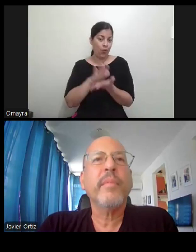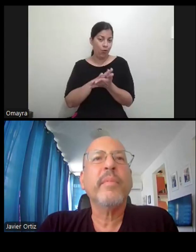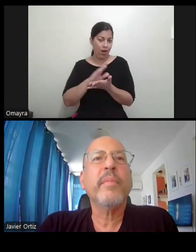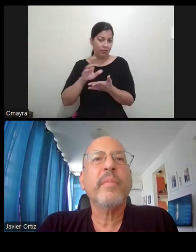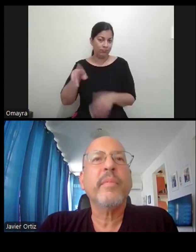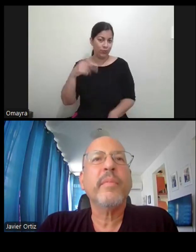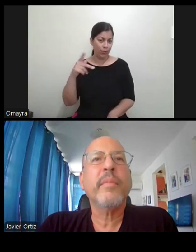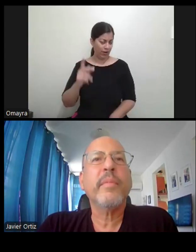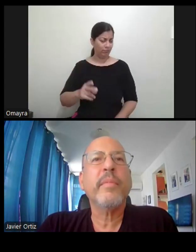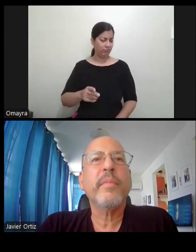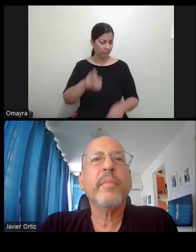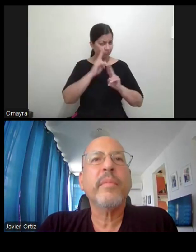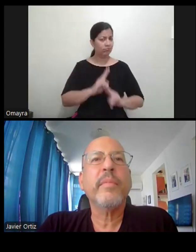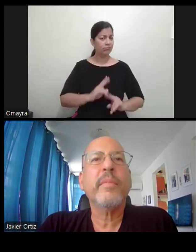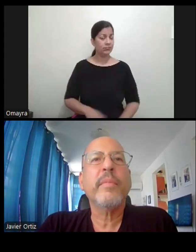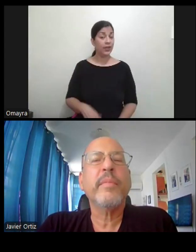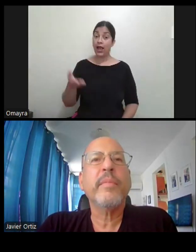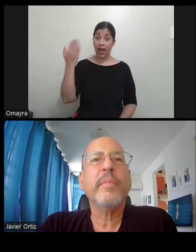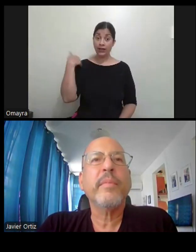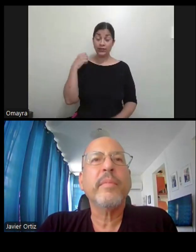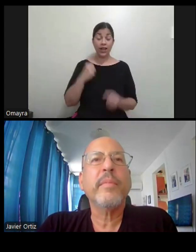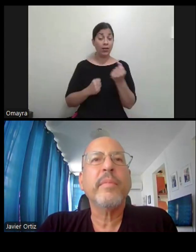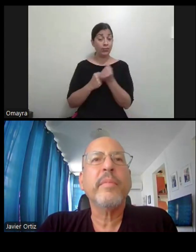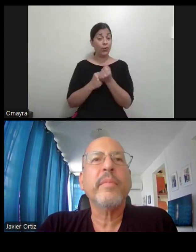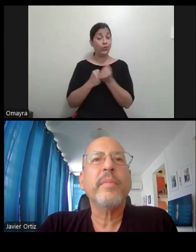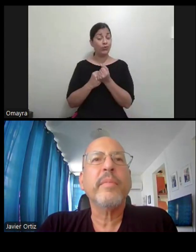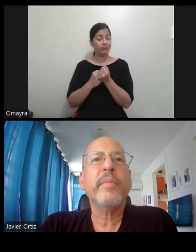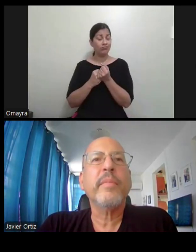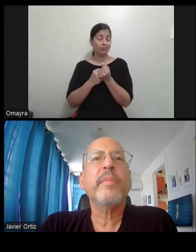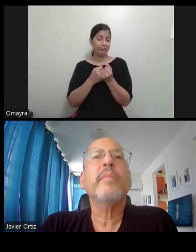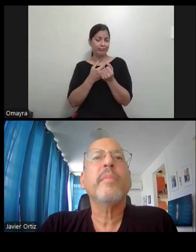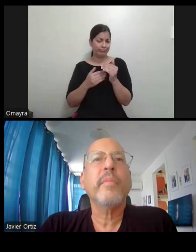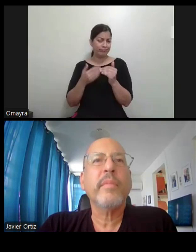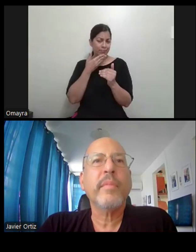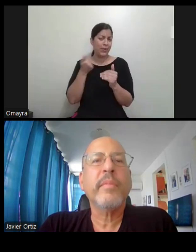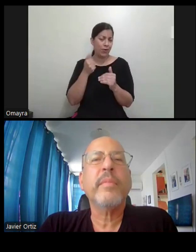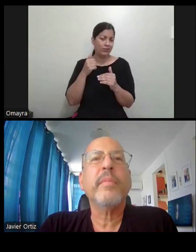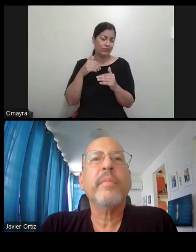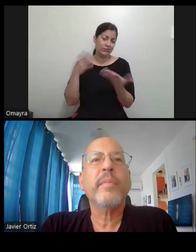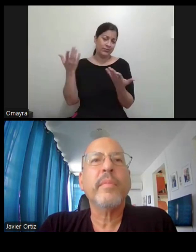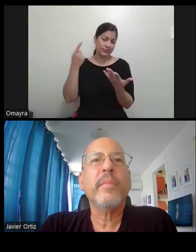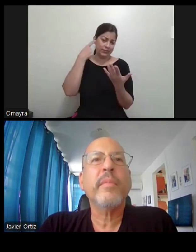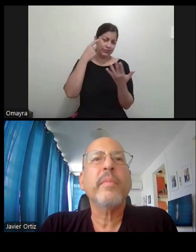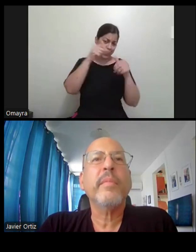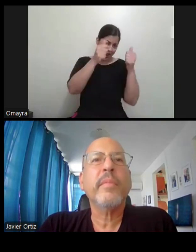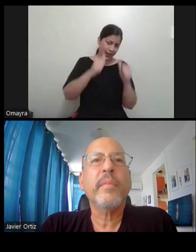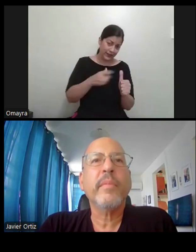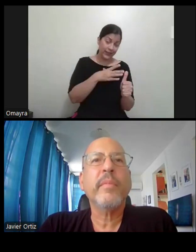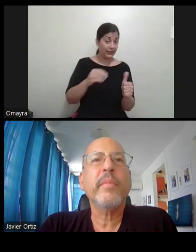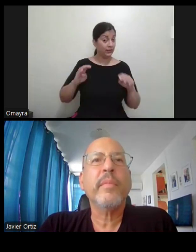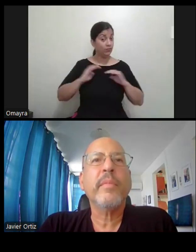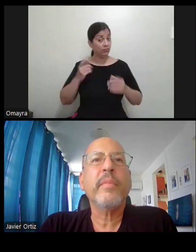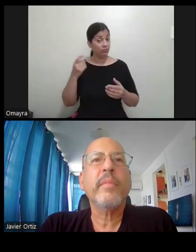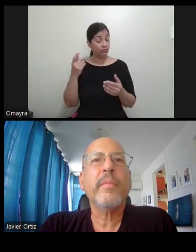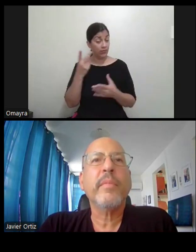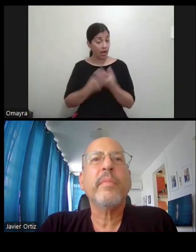y antes había mucho más apoyo a lo que era la educación de las artes y el deporte también. Y yo estaba en ambos